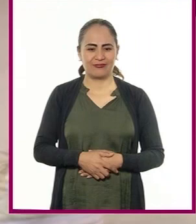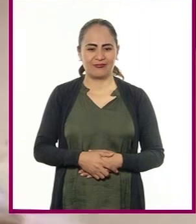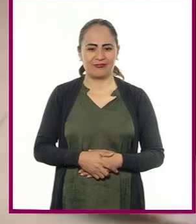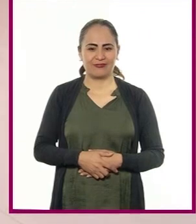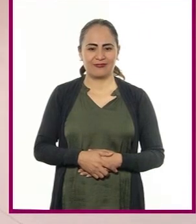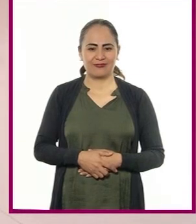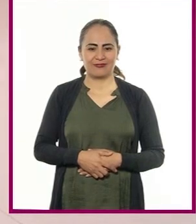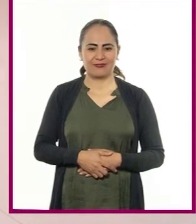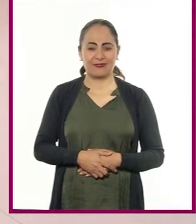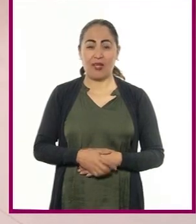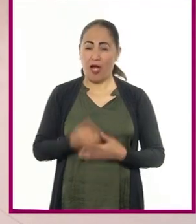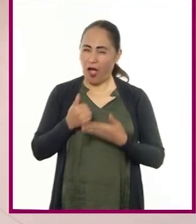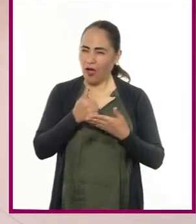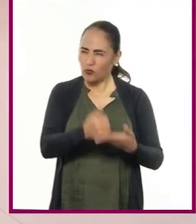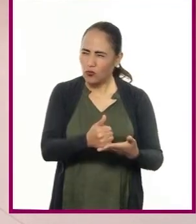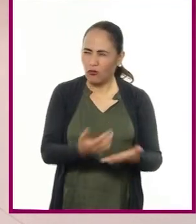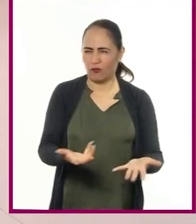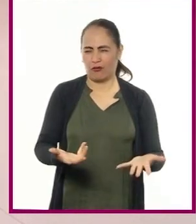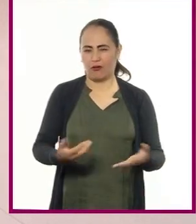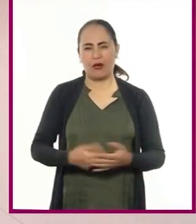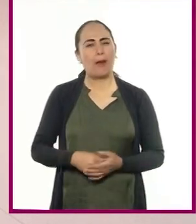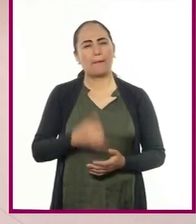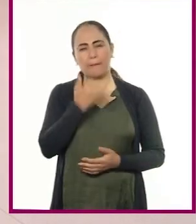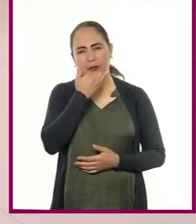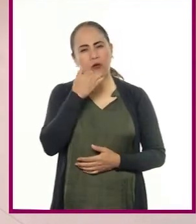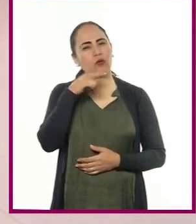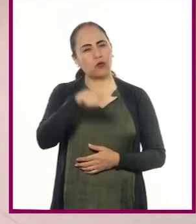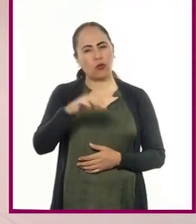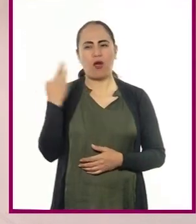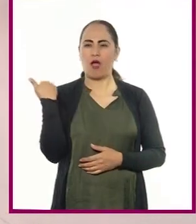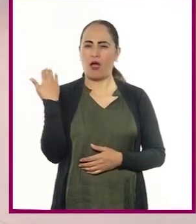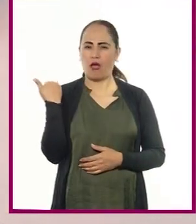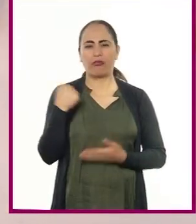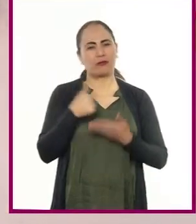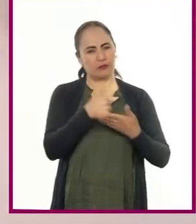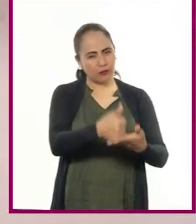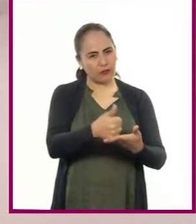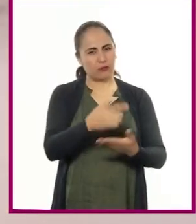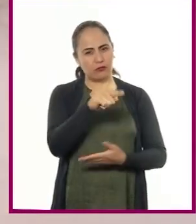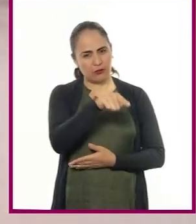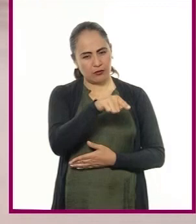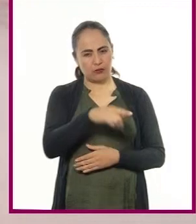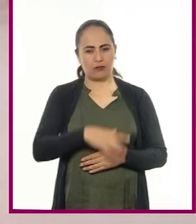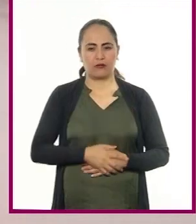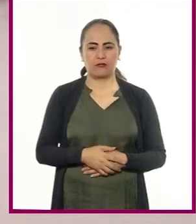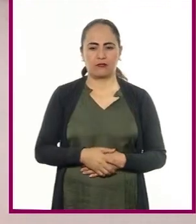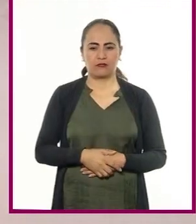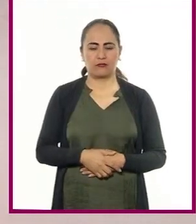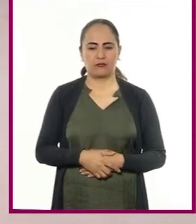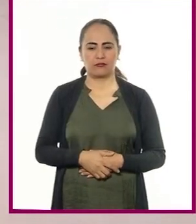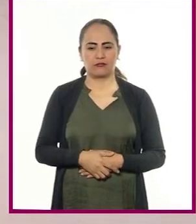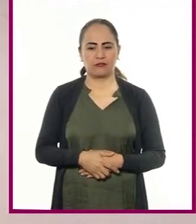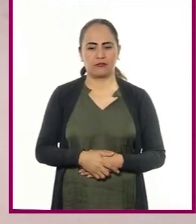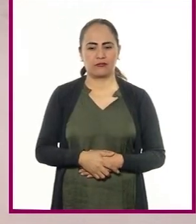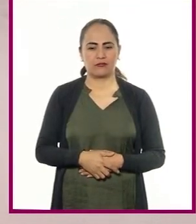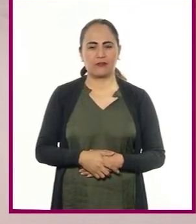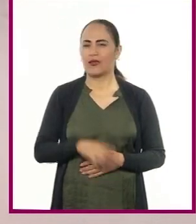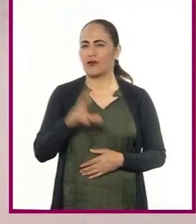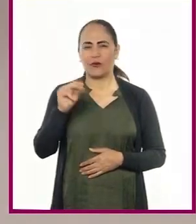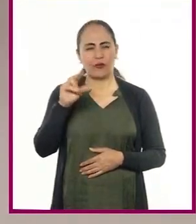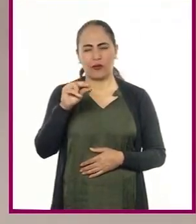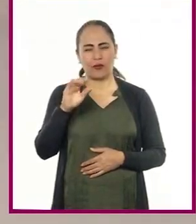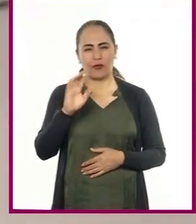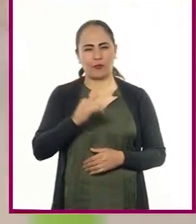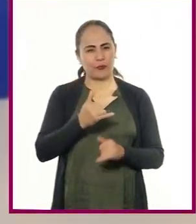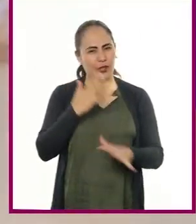Ah, ayudas. Perdón, pero tú le ayudaste a Daniel todo el partido. Seguimos, seguimos. Me ayudó, me dio apoyo moral, maestro. Y pasamos